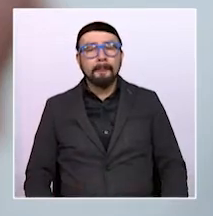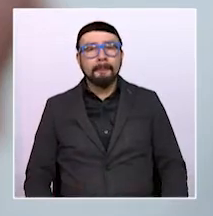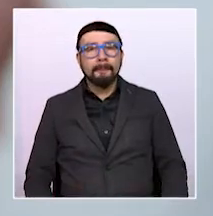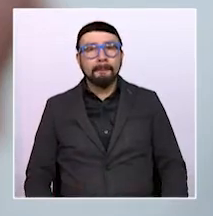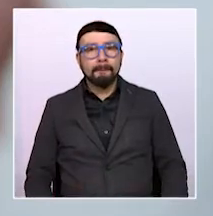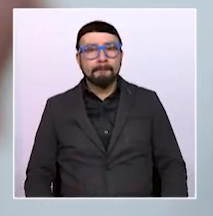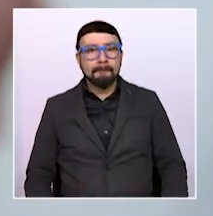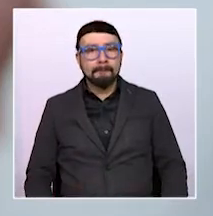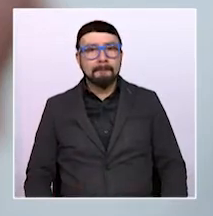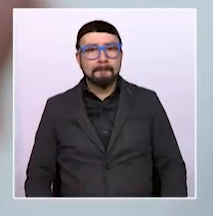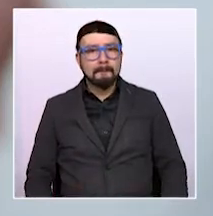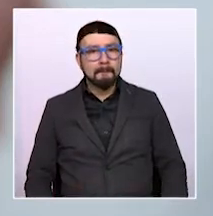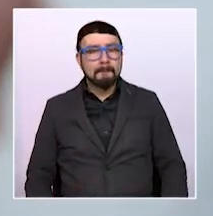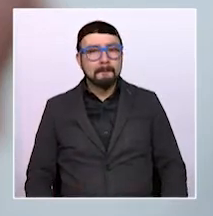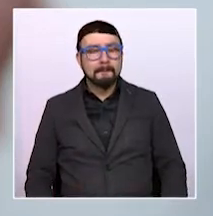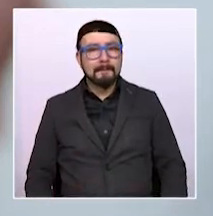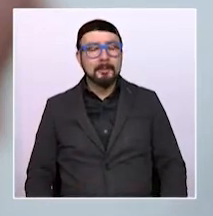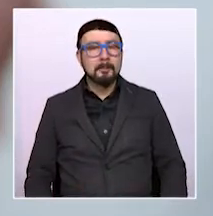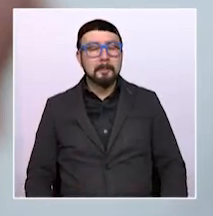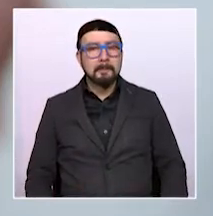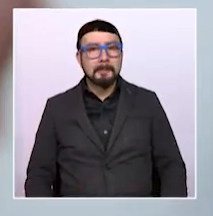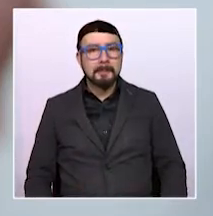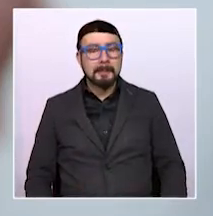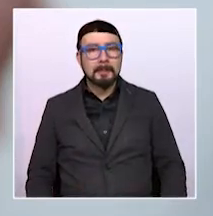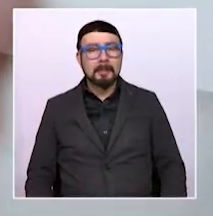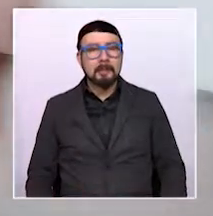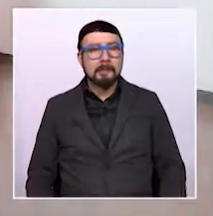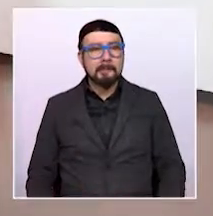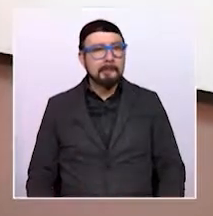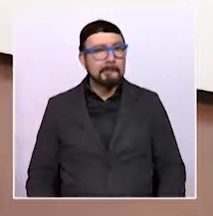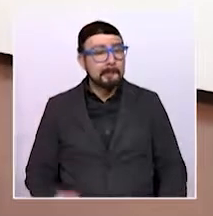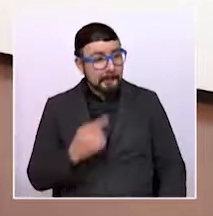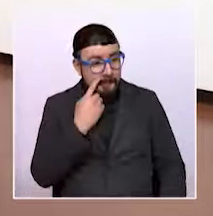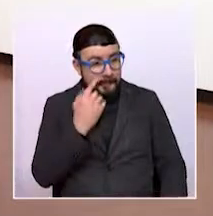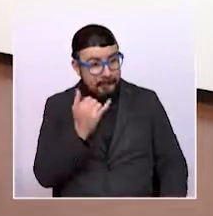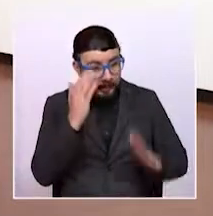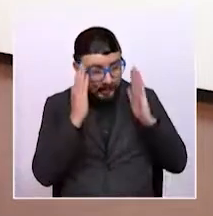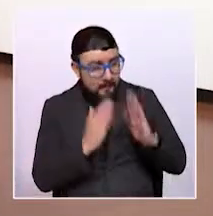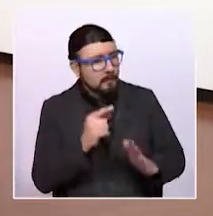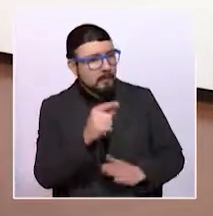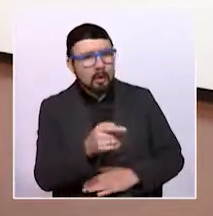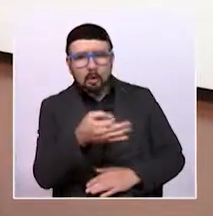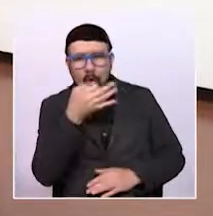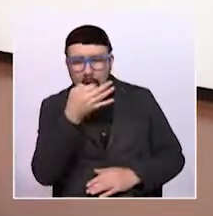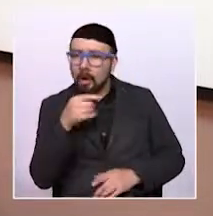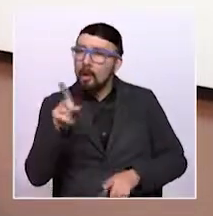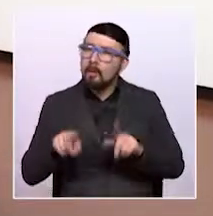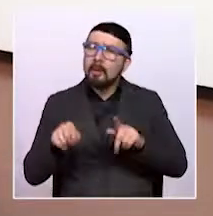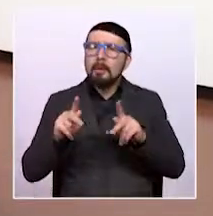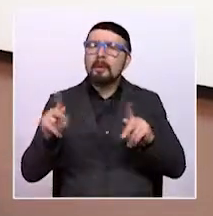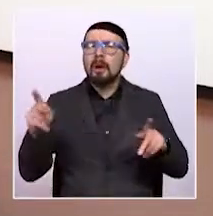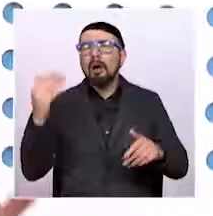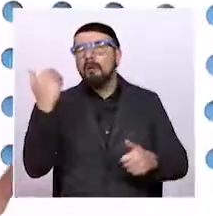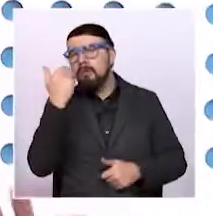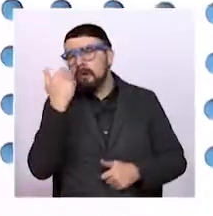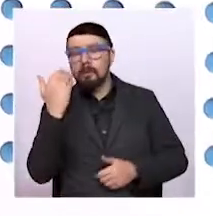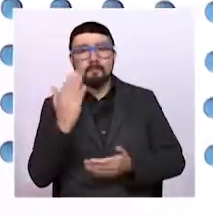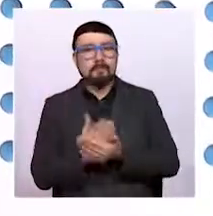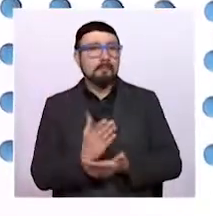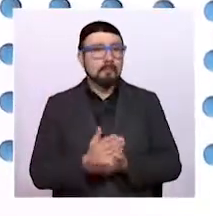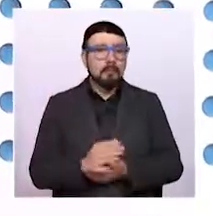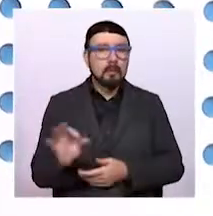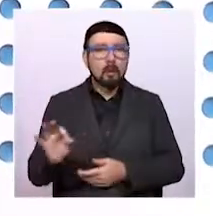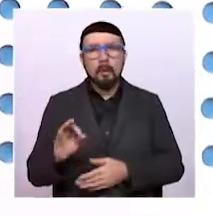medicamentos que me llama mucho la atención y a las personas también que sufren de enfermedades trastornos